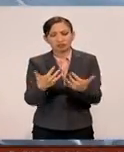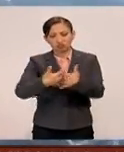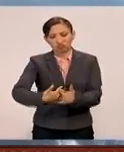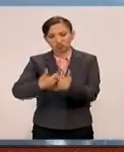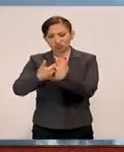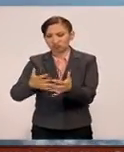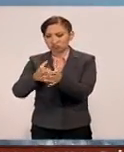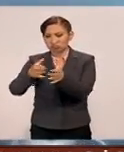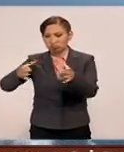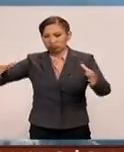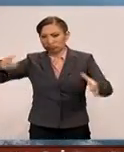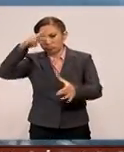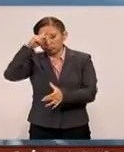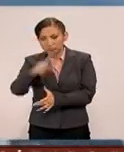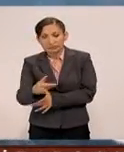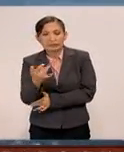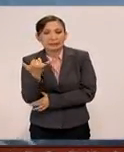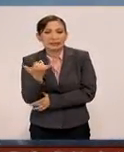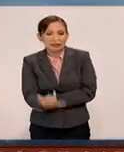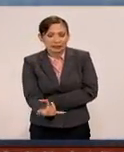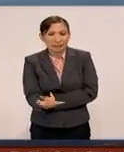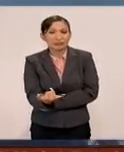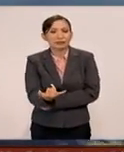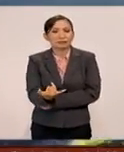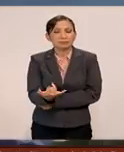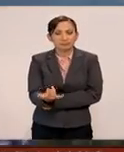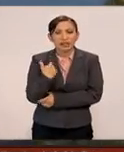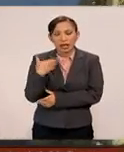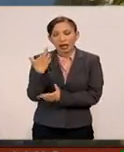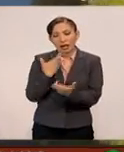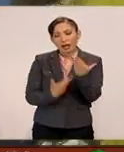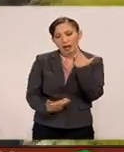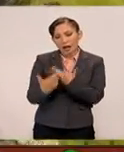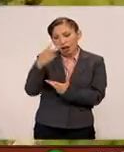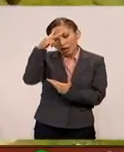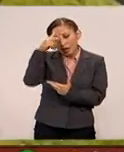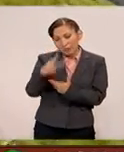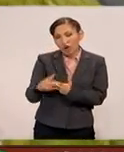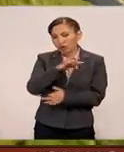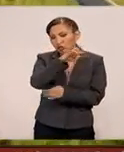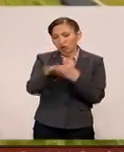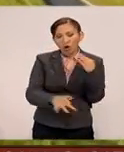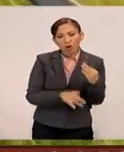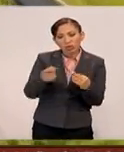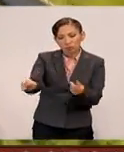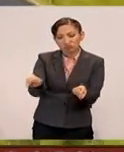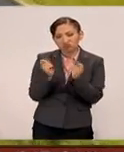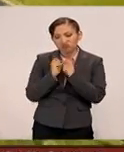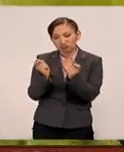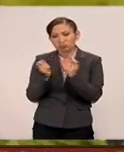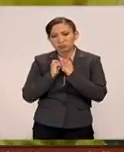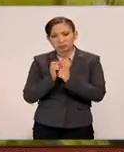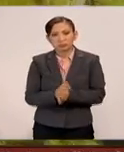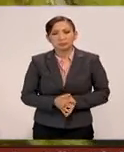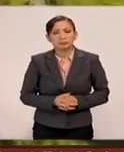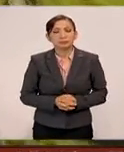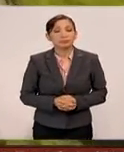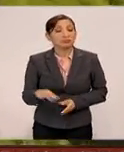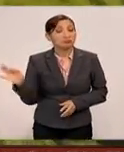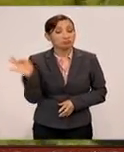crezca muchísimo en México y regresar al país todo lo que el país me ha dado a mí. Claro.